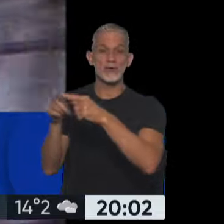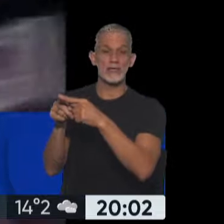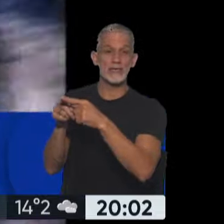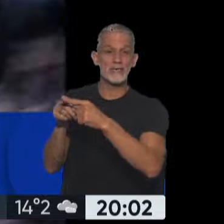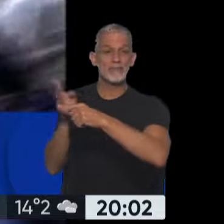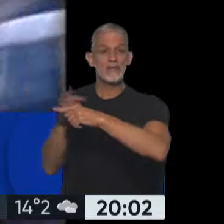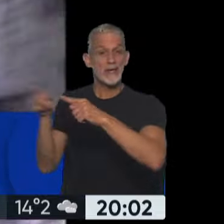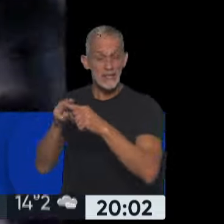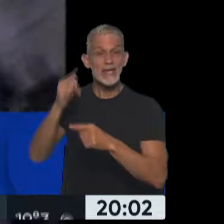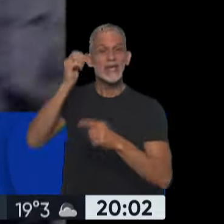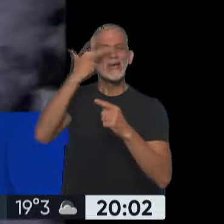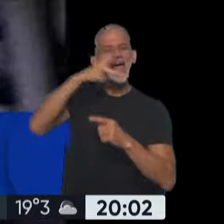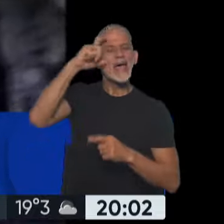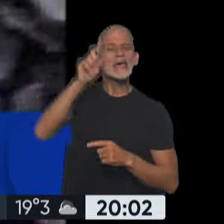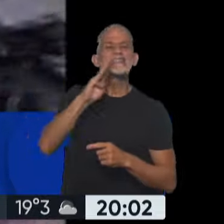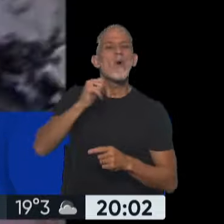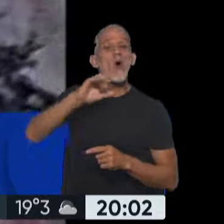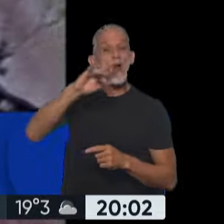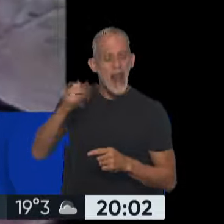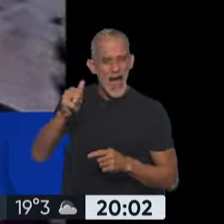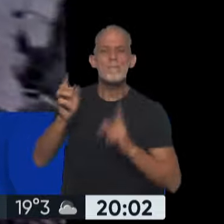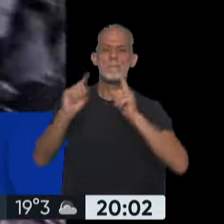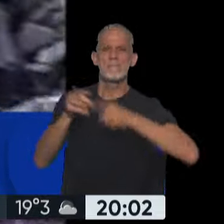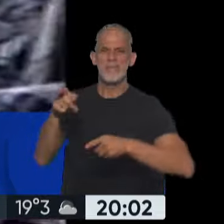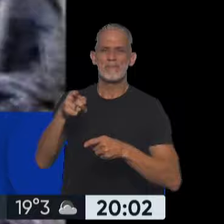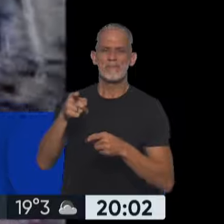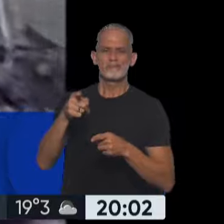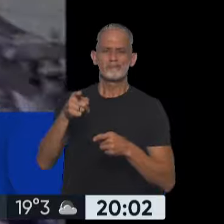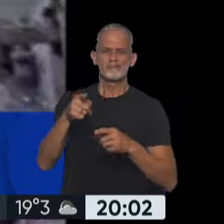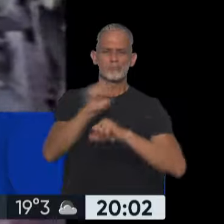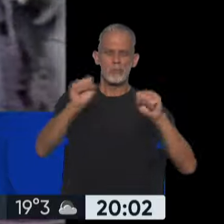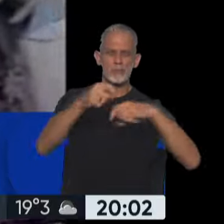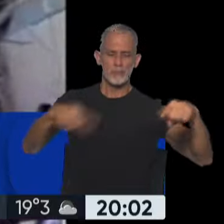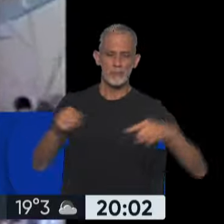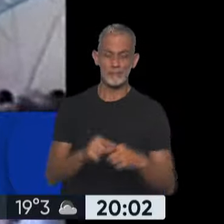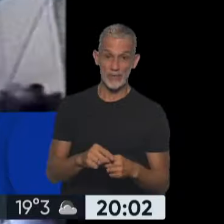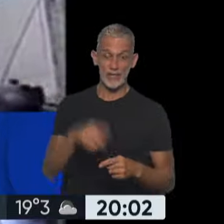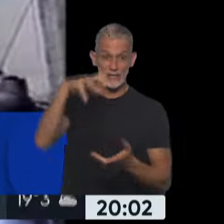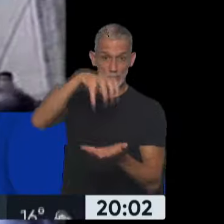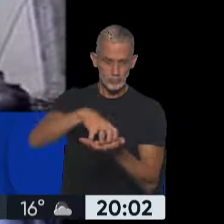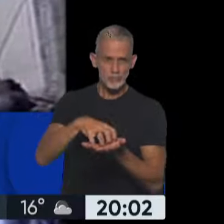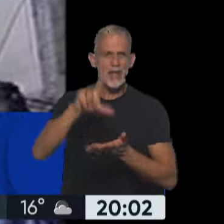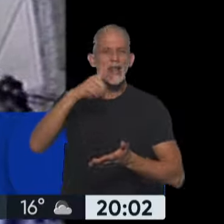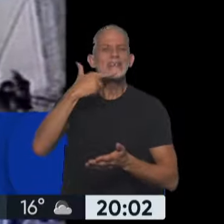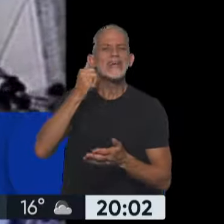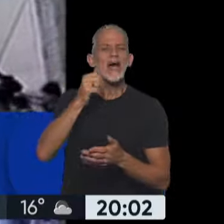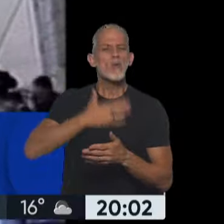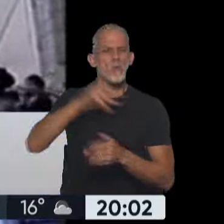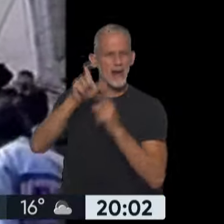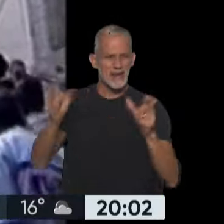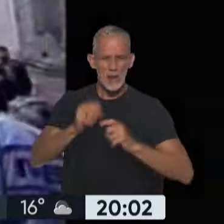libanesa Hezbollah. Además, calificaron el ataque a la Mutual como un crimen de lesa humanidad.